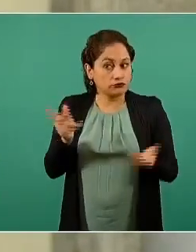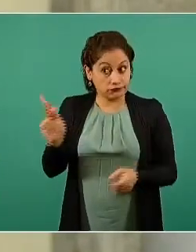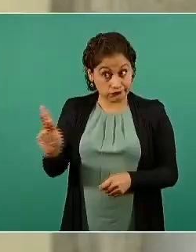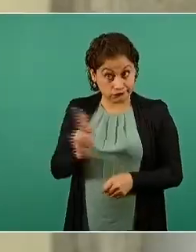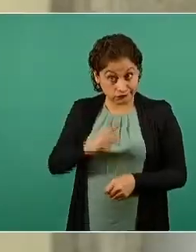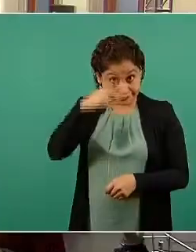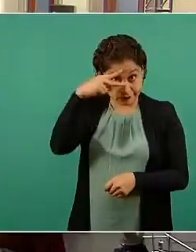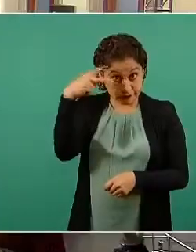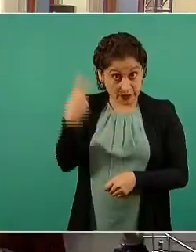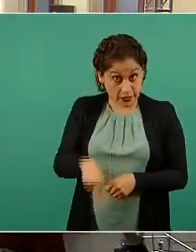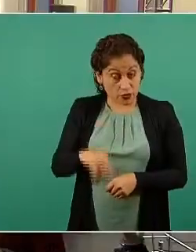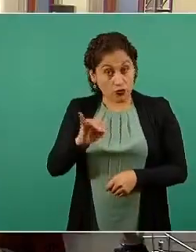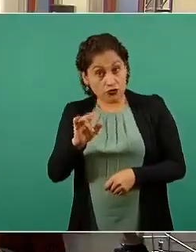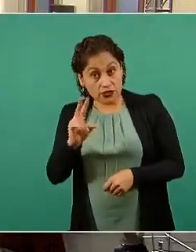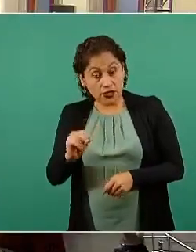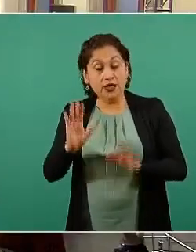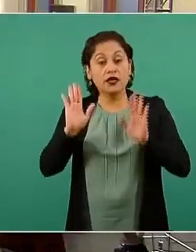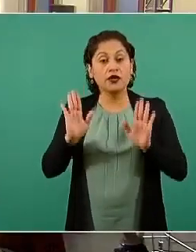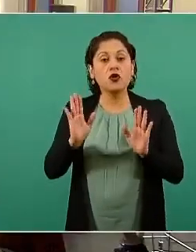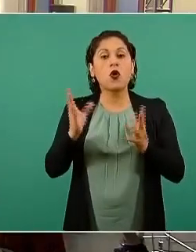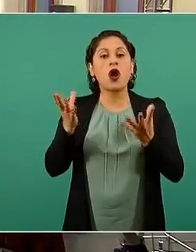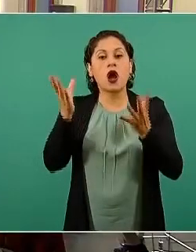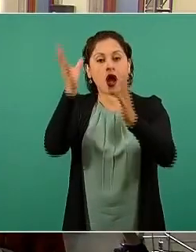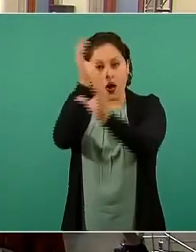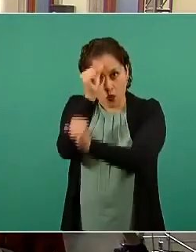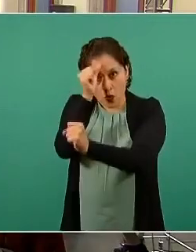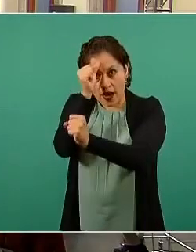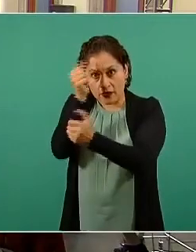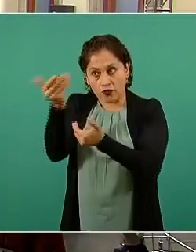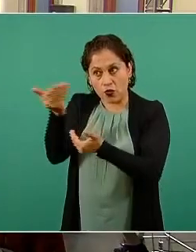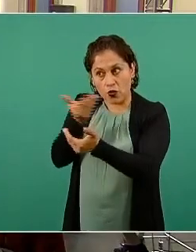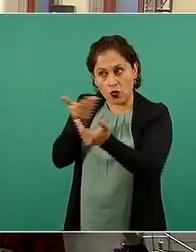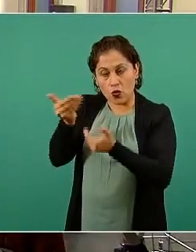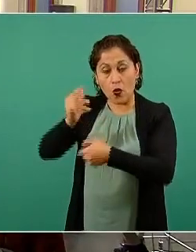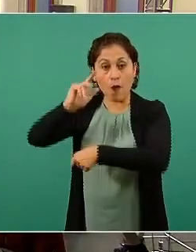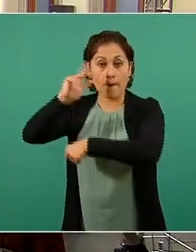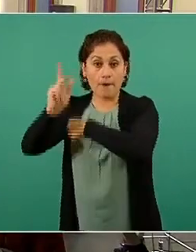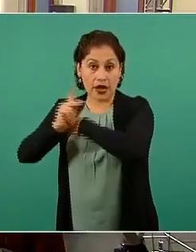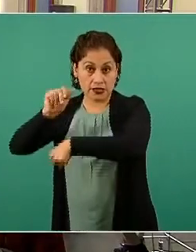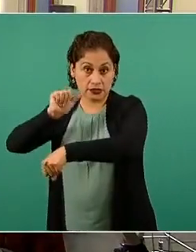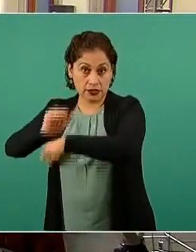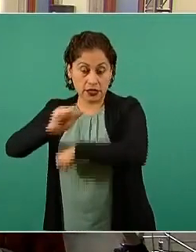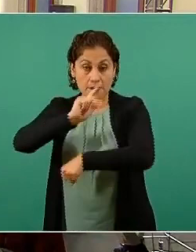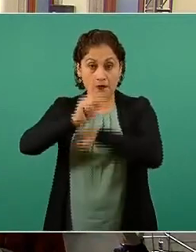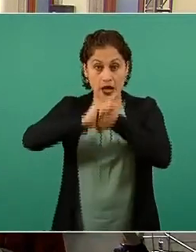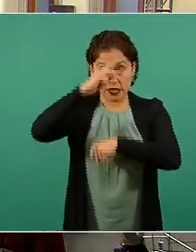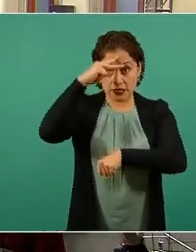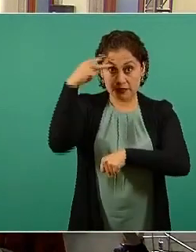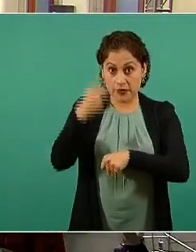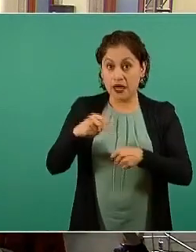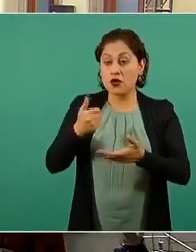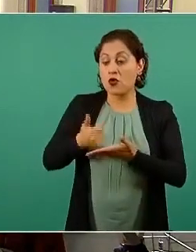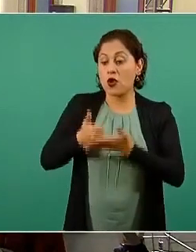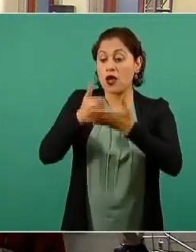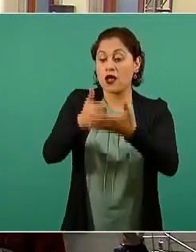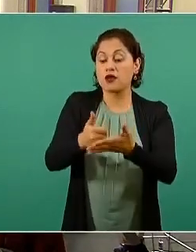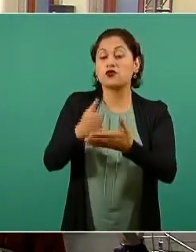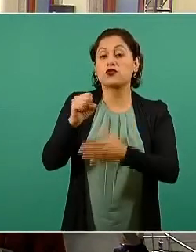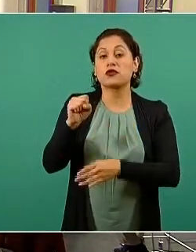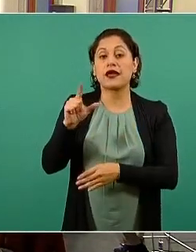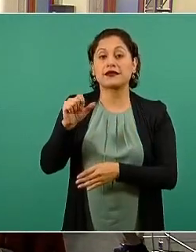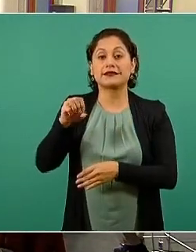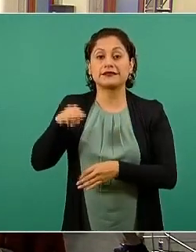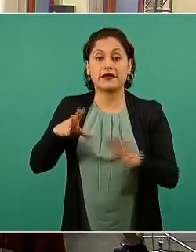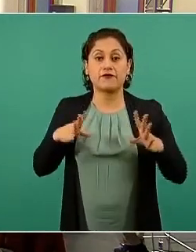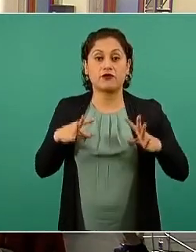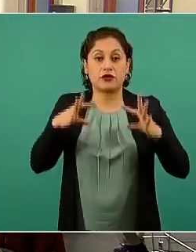con el gobierno mexicano y el gobierno de Argentina, así como la Fundación Slim, para obtener las vacunas contra el COVID, ¿cuándo usted como